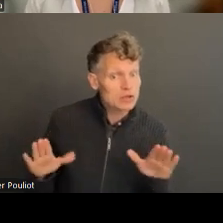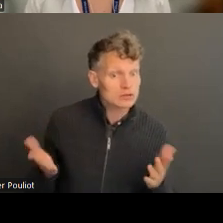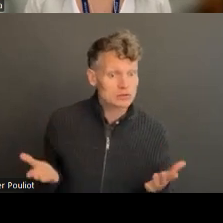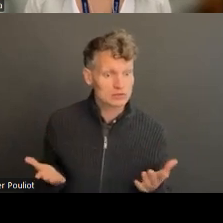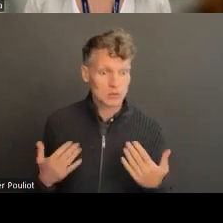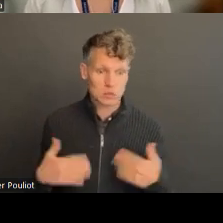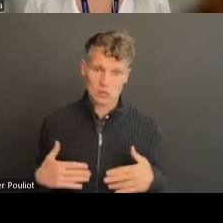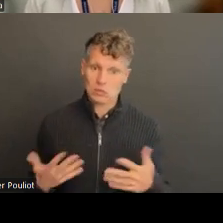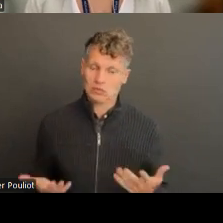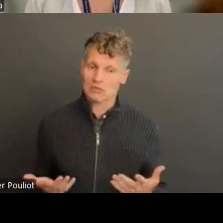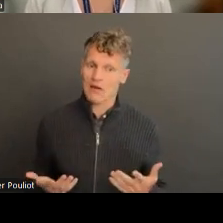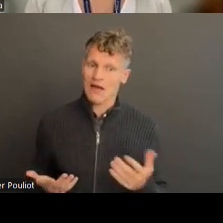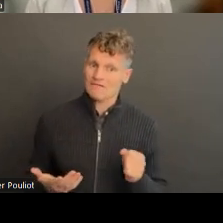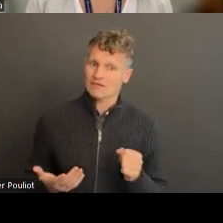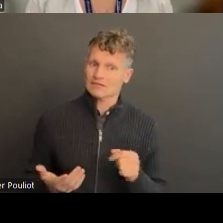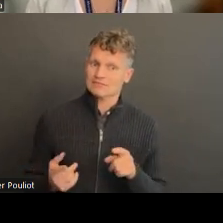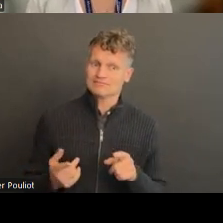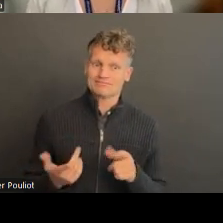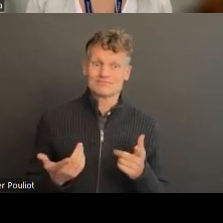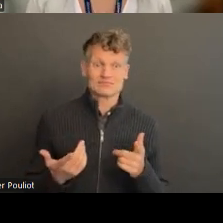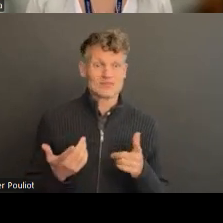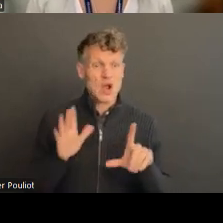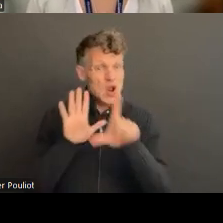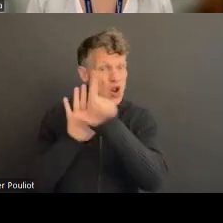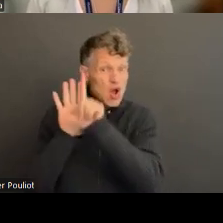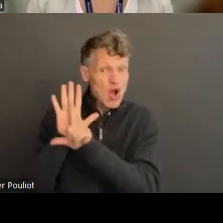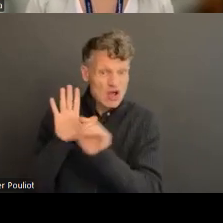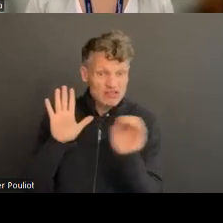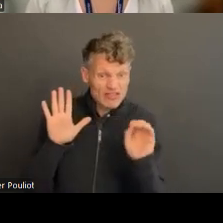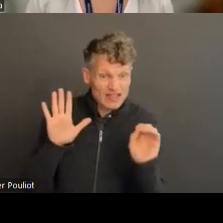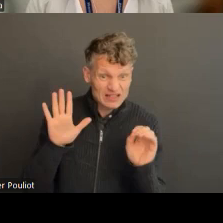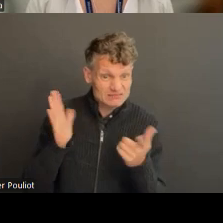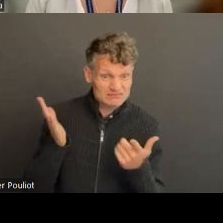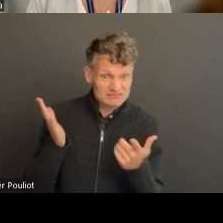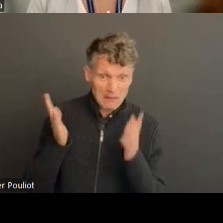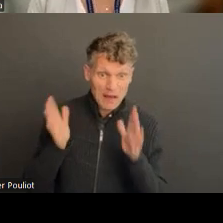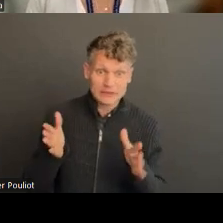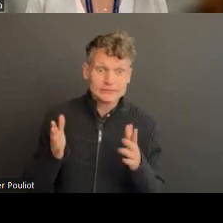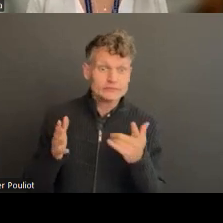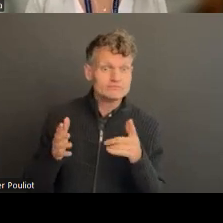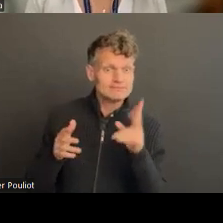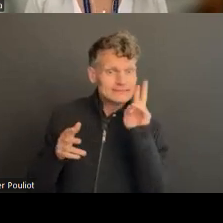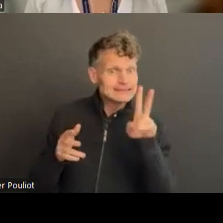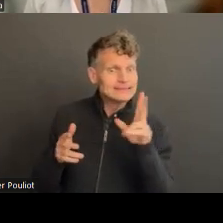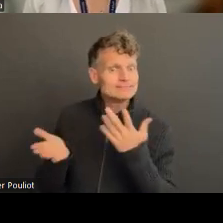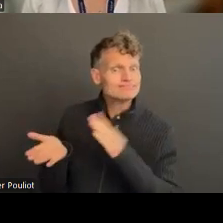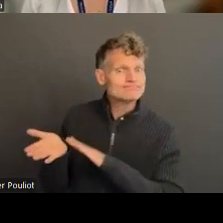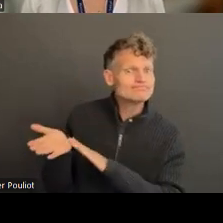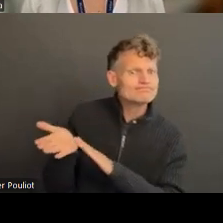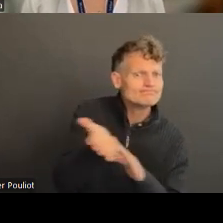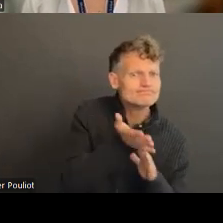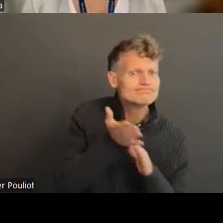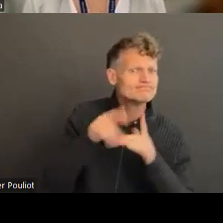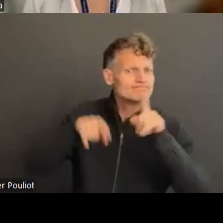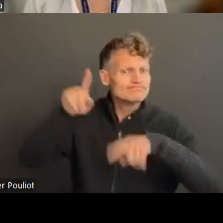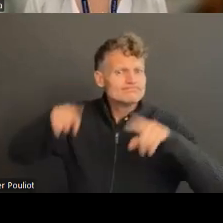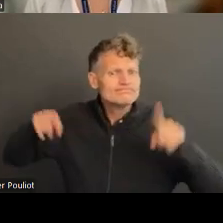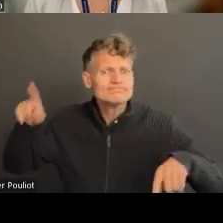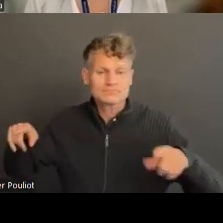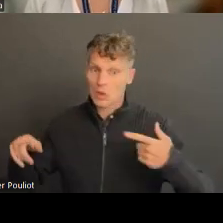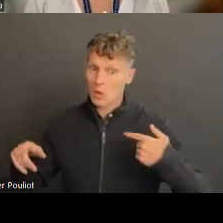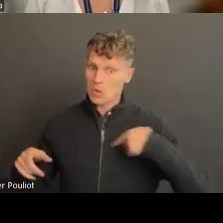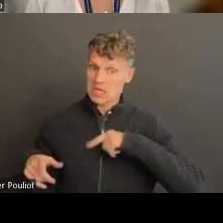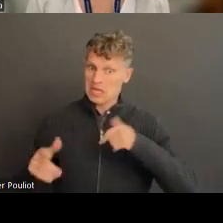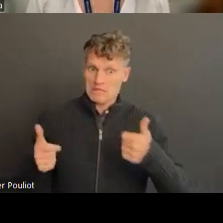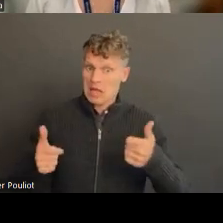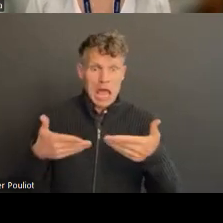¿cierto?, a poder incorporar a distintas sociedades, agrupaciones de pacientes. Y por lo tanto, los retos en ese sentido es fortalecer la